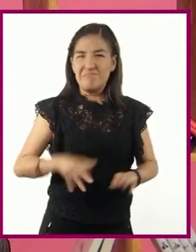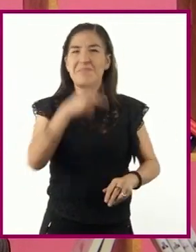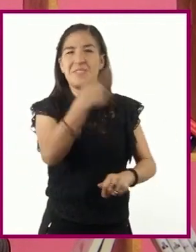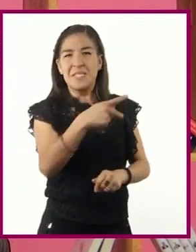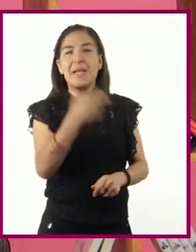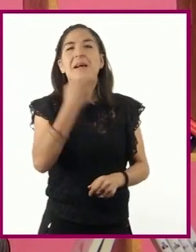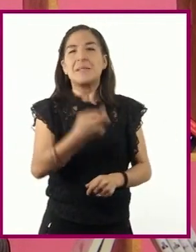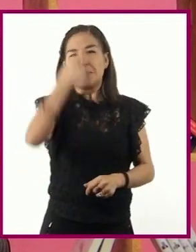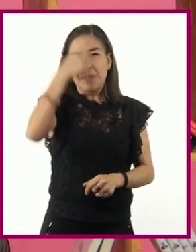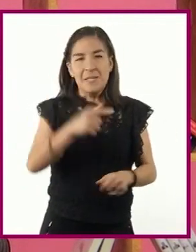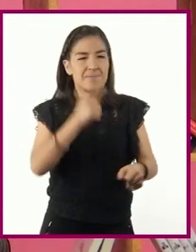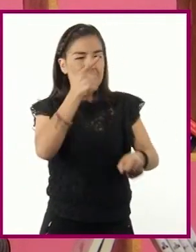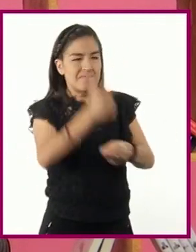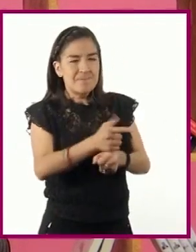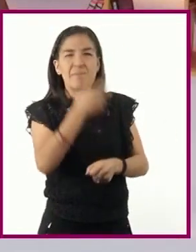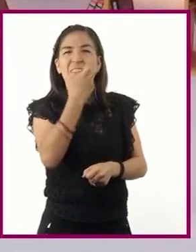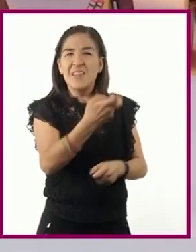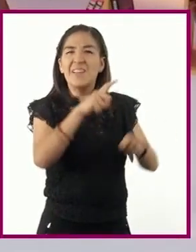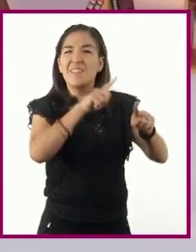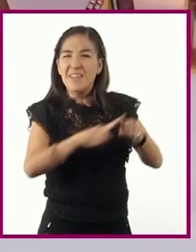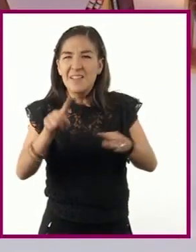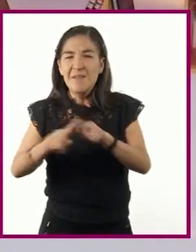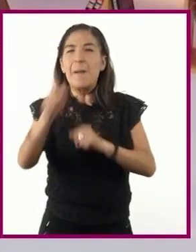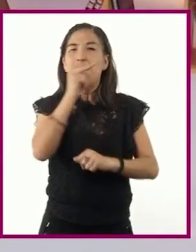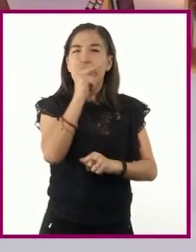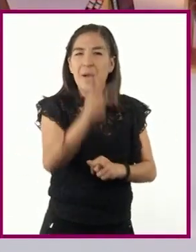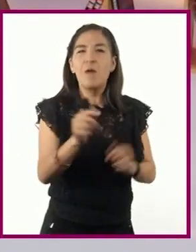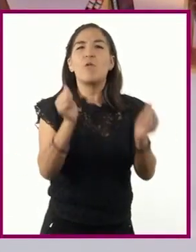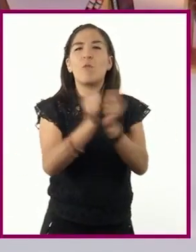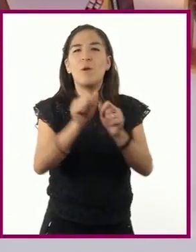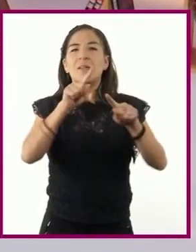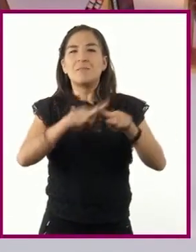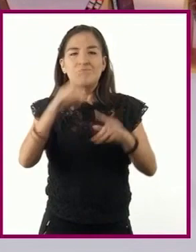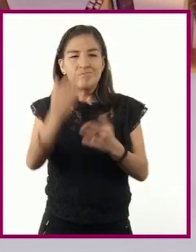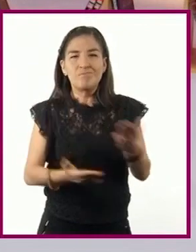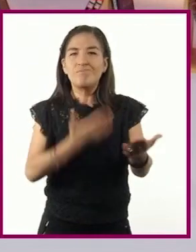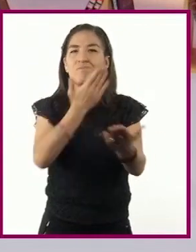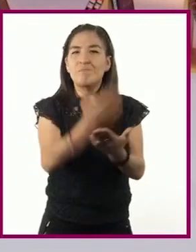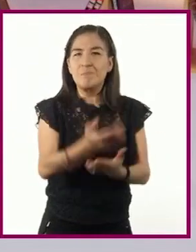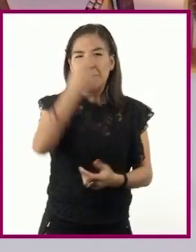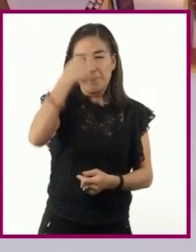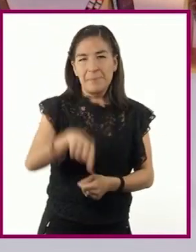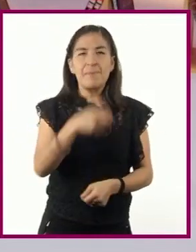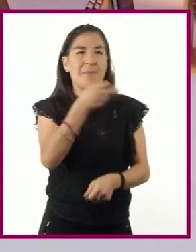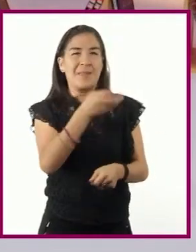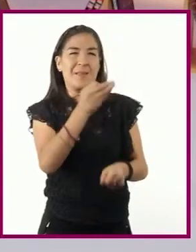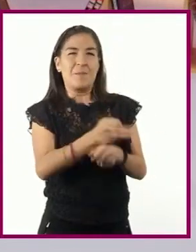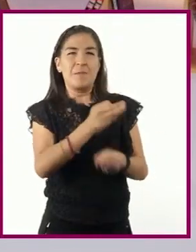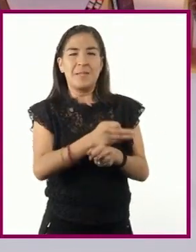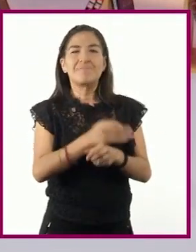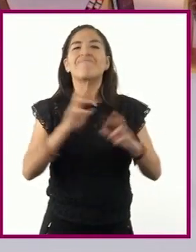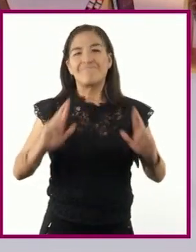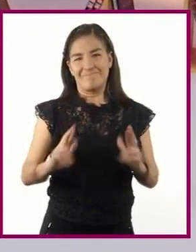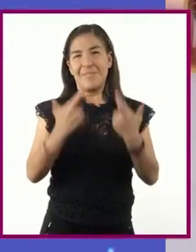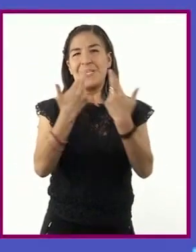que permitía identificar distintas palabras con diferentes propósitos, en su caso,